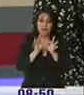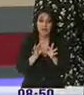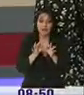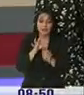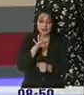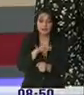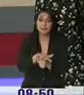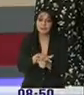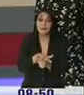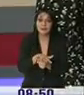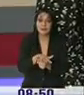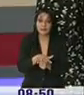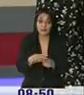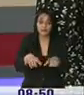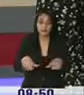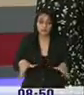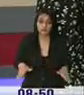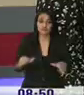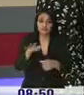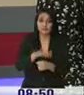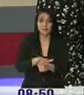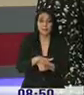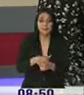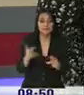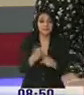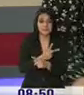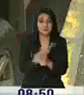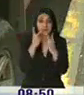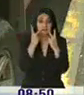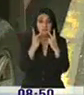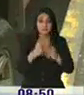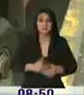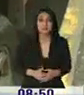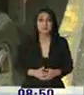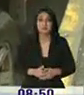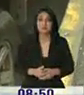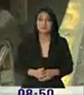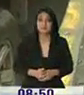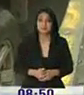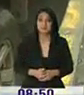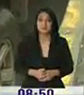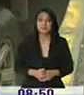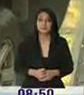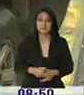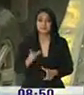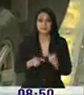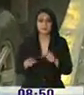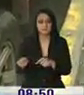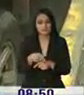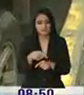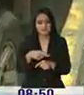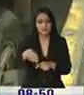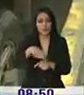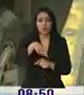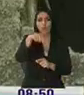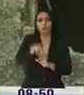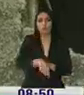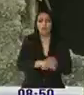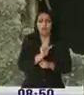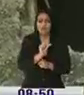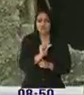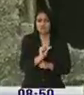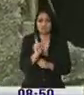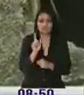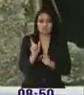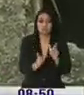tapa de alcantarilla pues presenta un grave peligro verano aunque para muchos puede aparecer un hueco de proporciones menores para